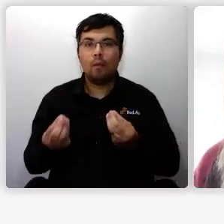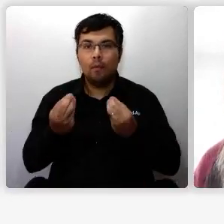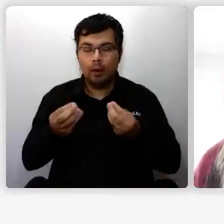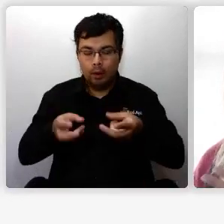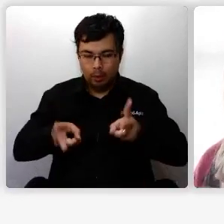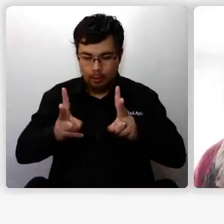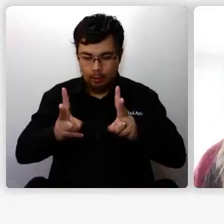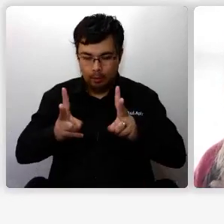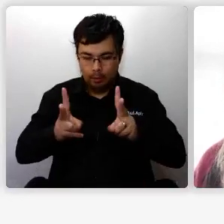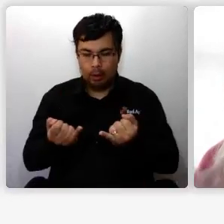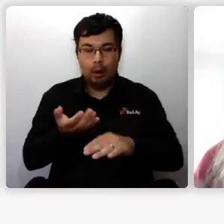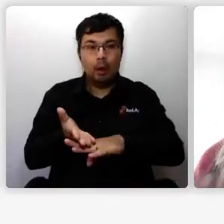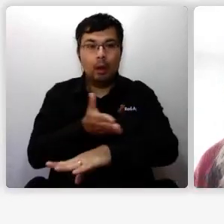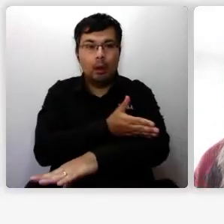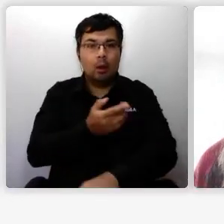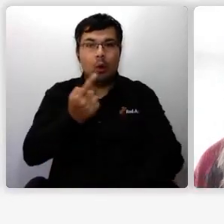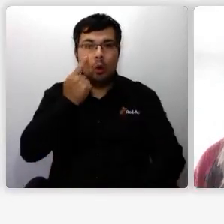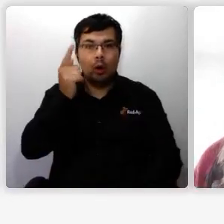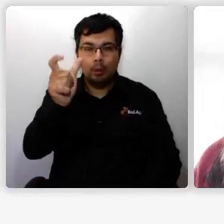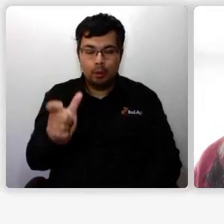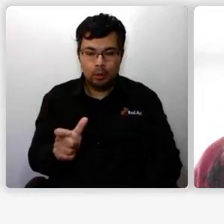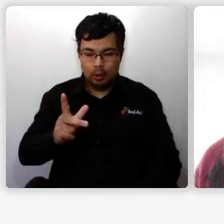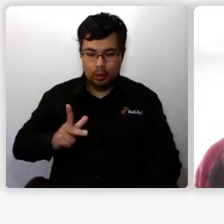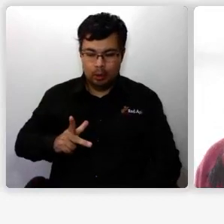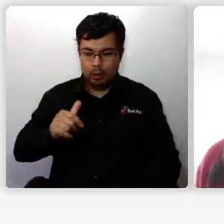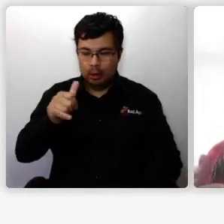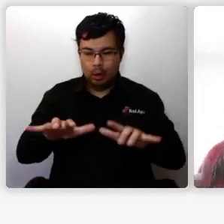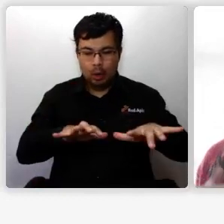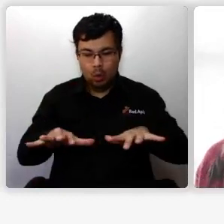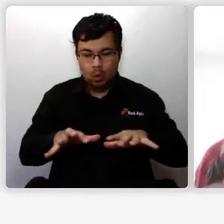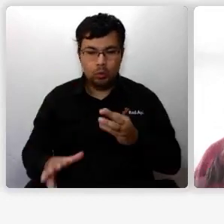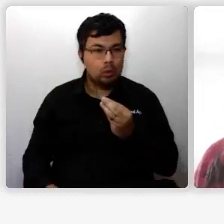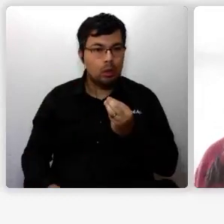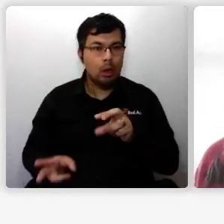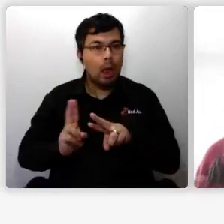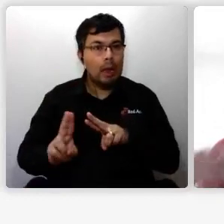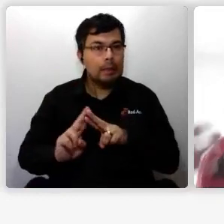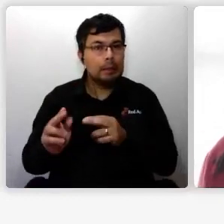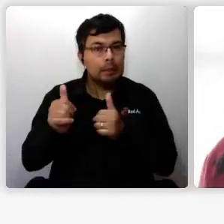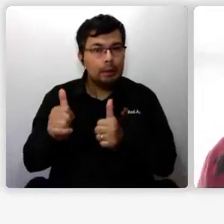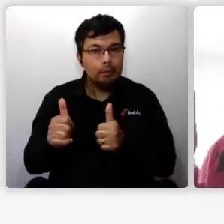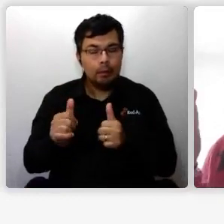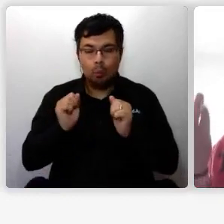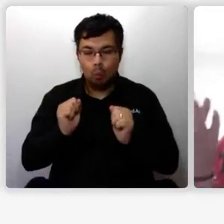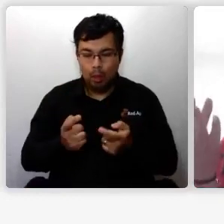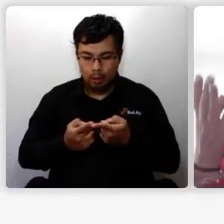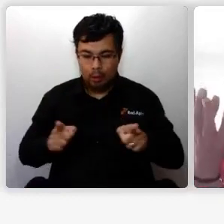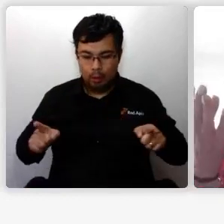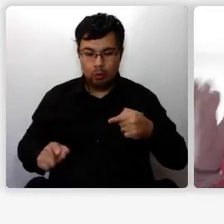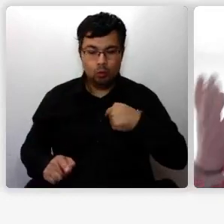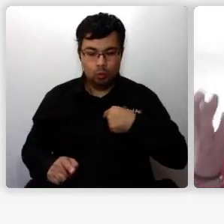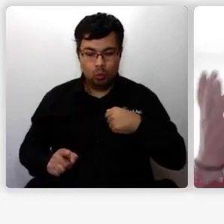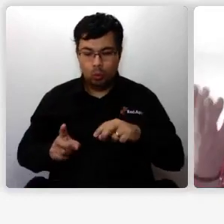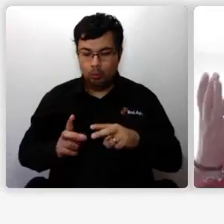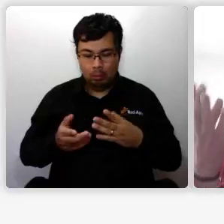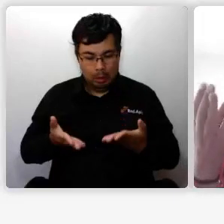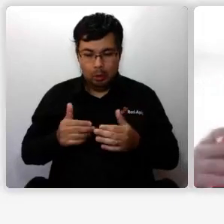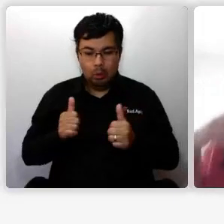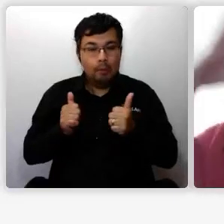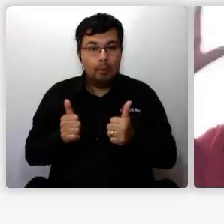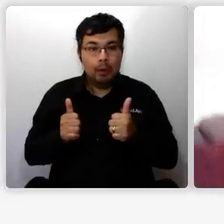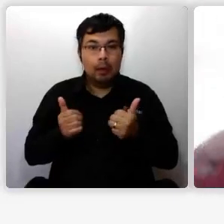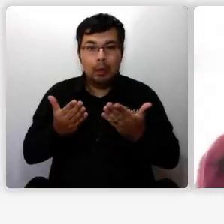conocer a los clientes y lo que estamos haciendo bien, ¿no? Y poder diferenciarnos. Yo entonces estoy haciendo muy bien esto y esto el cliente lo